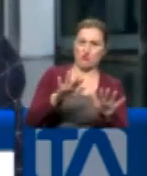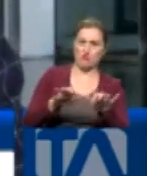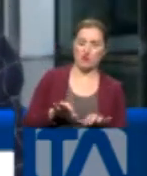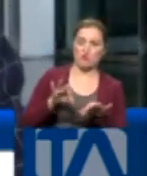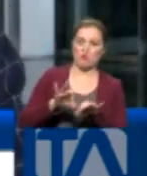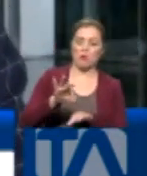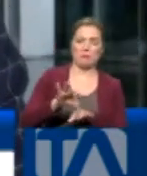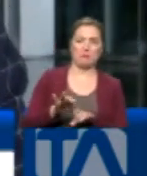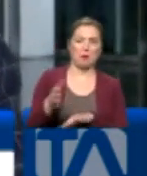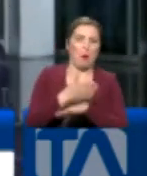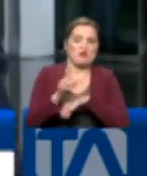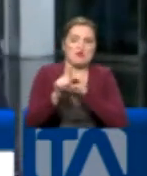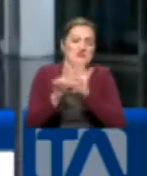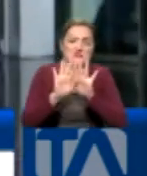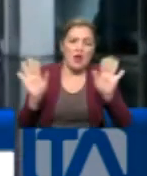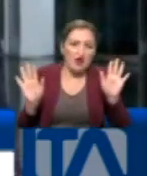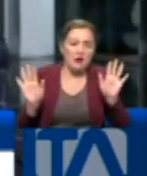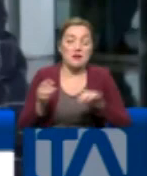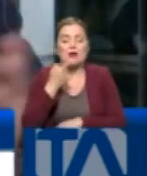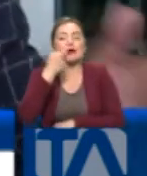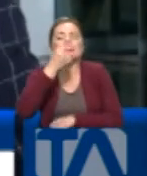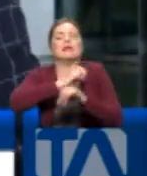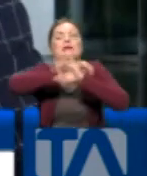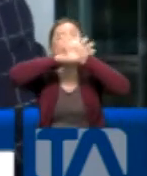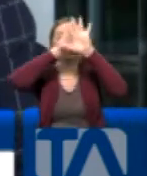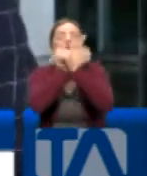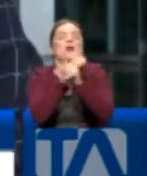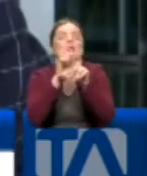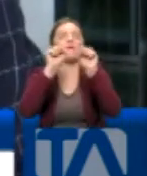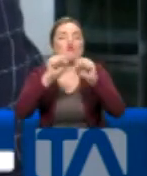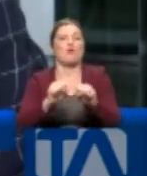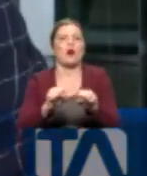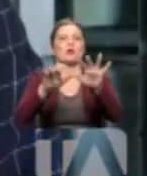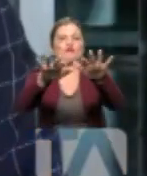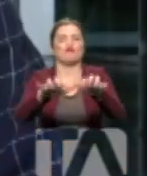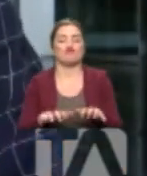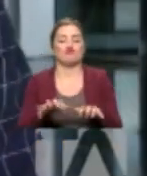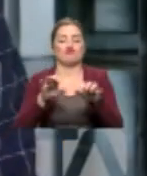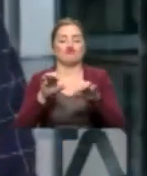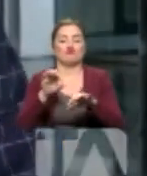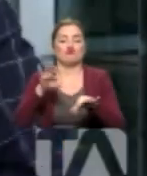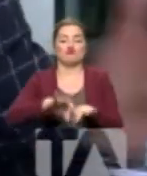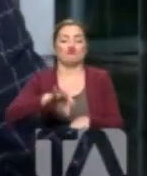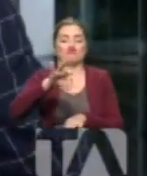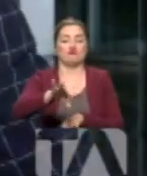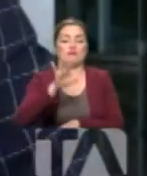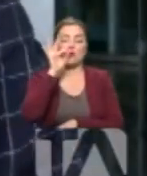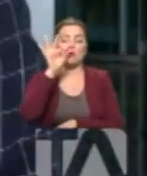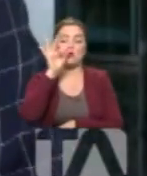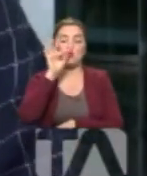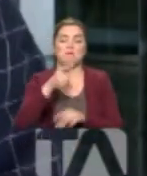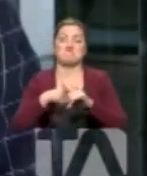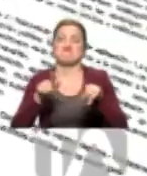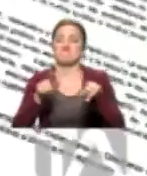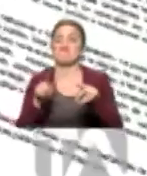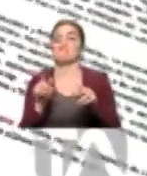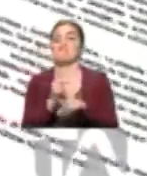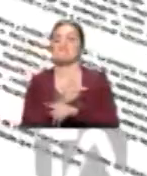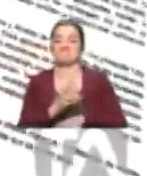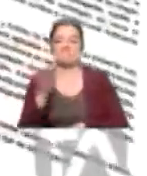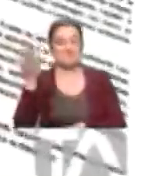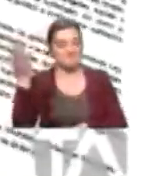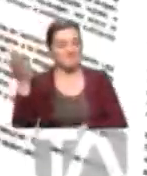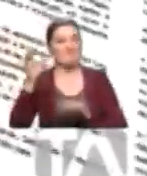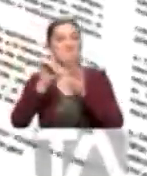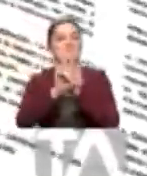de un cuerpo legal en el que se establece vía libre para el cultivo de cannabis, entre otras sustancias. Se